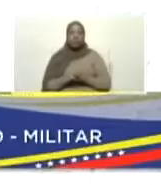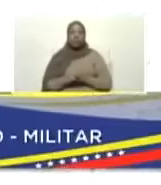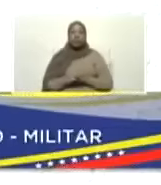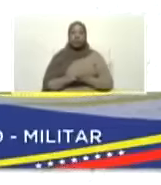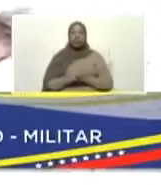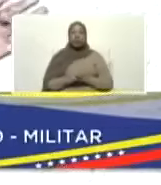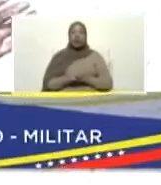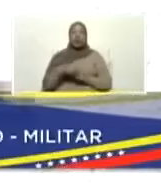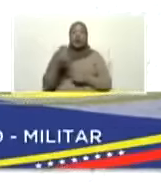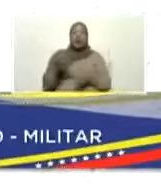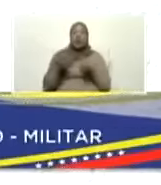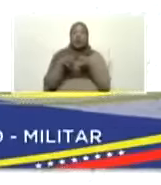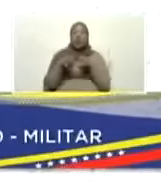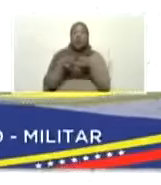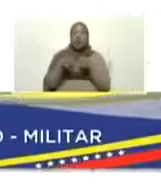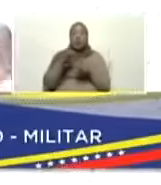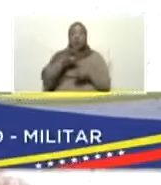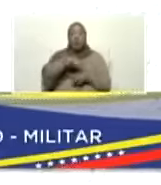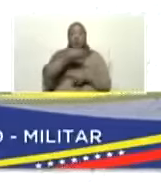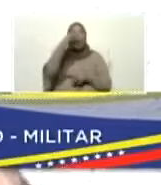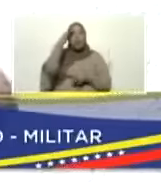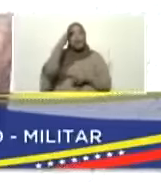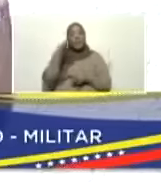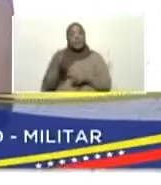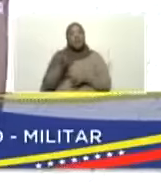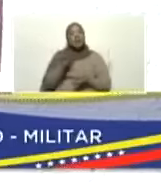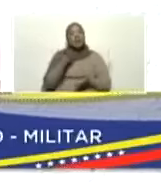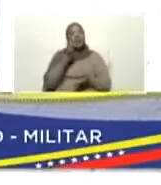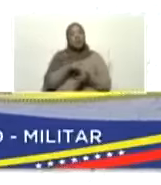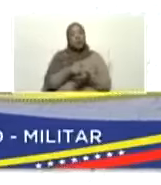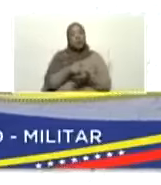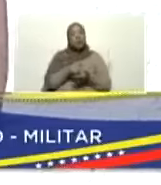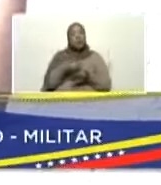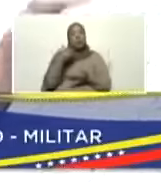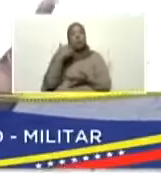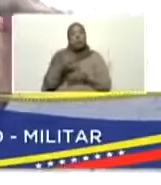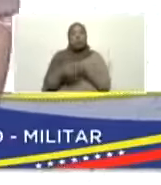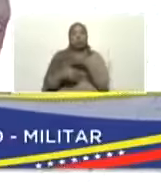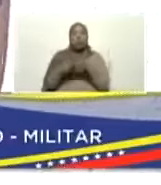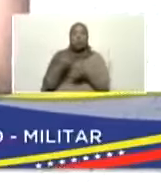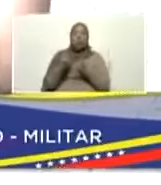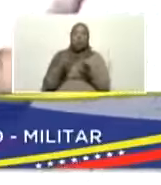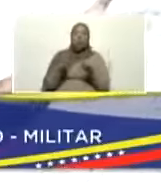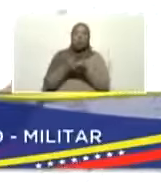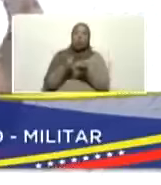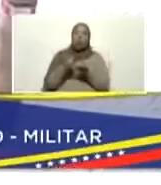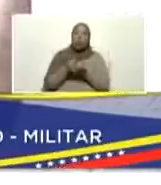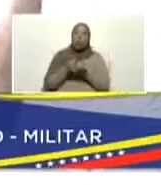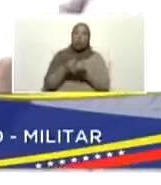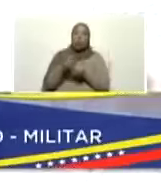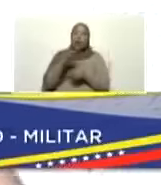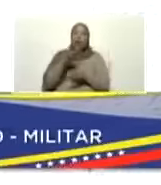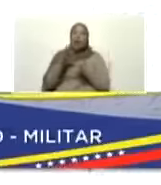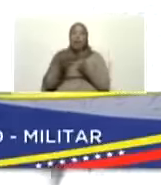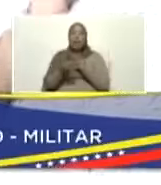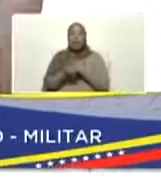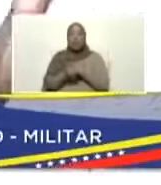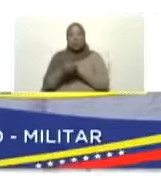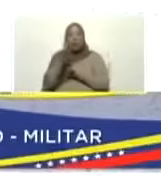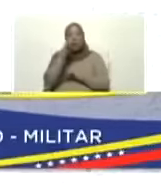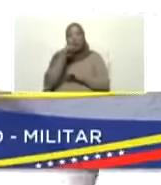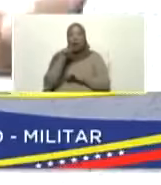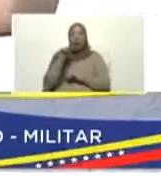Experimental Politécnica de la Fuerza Armada Nacional Bolivariana se ha ido reiniciando o se ha ido cambiando a través de los